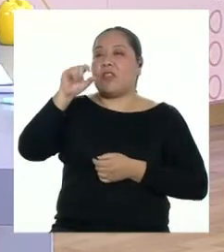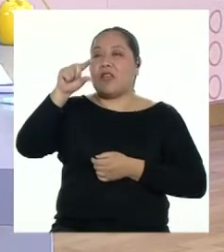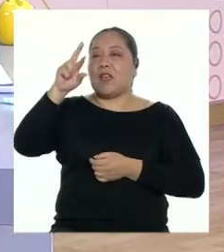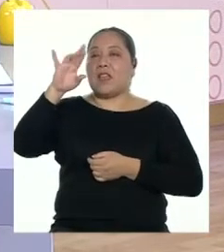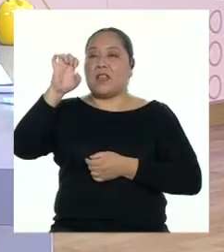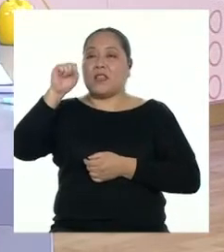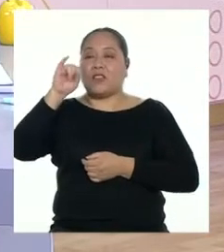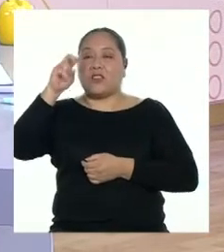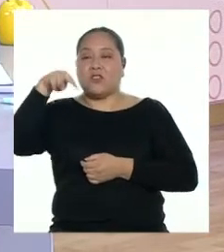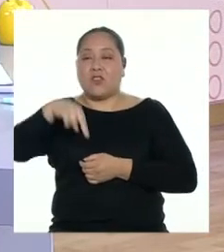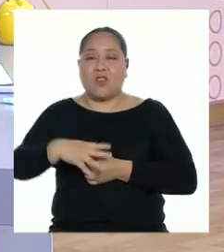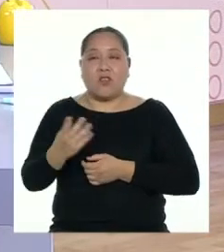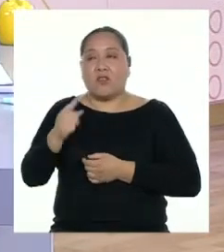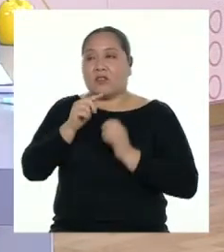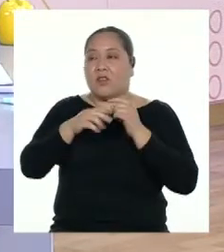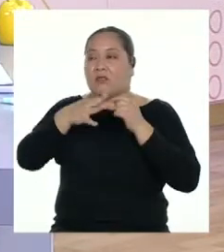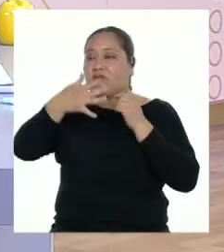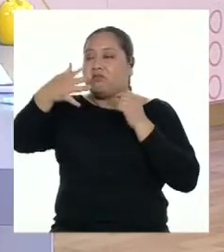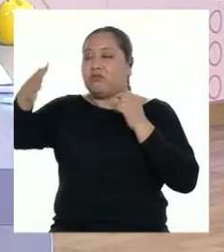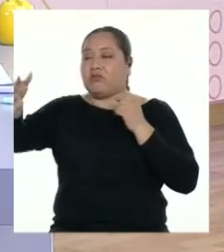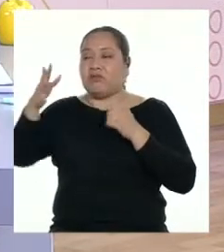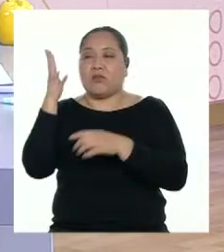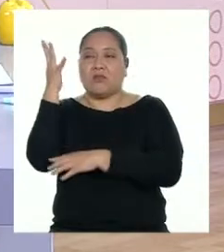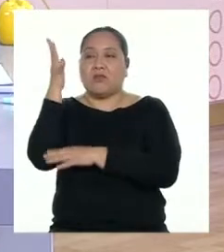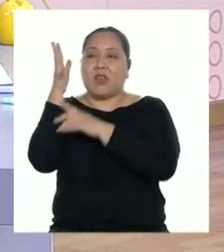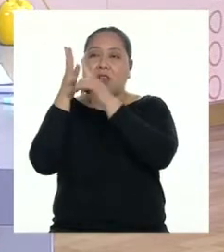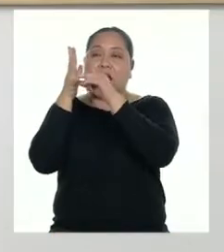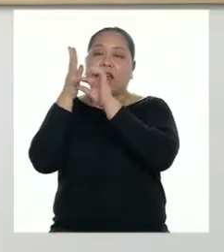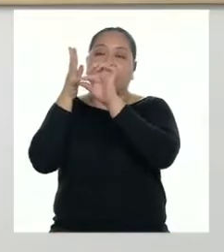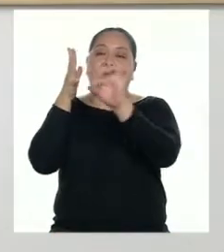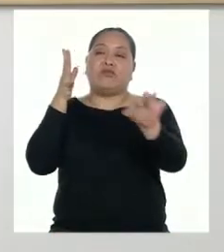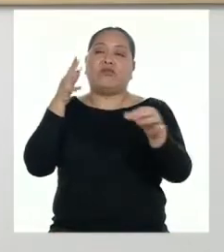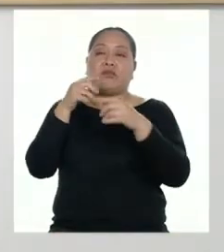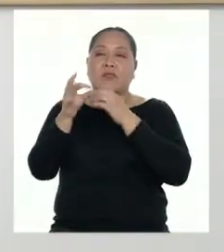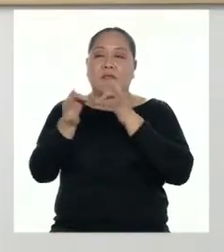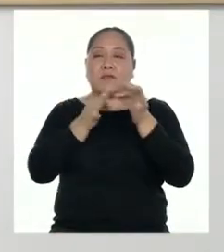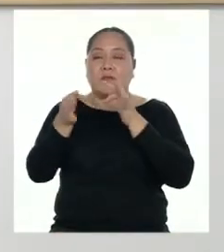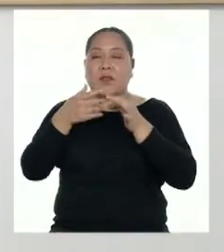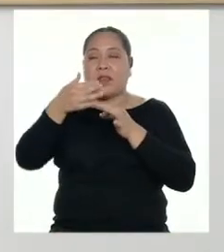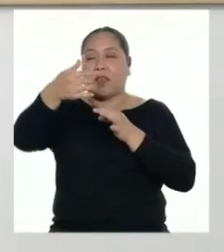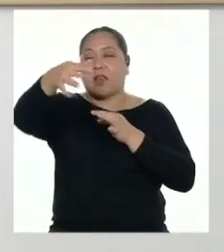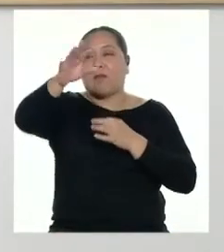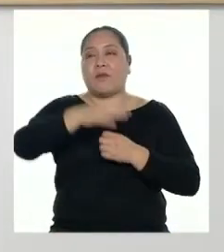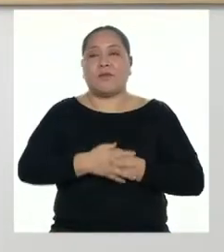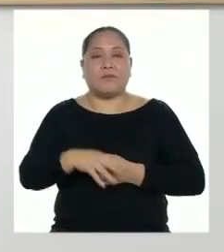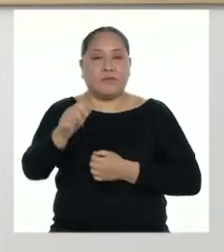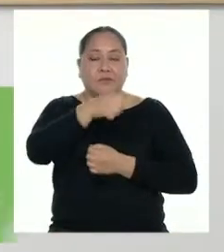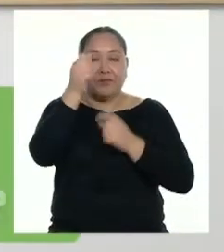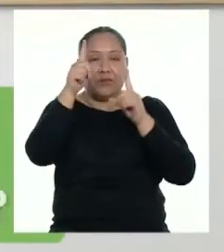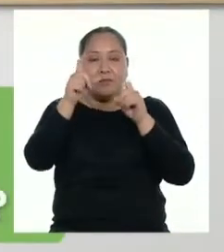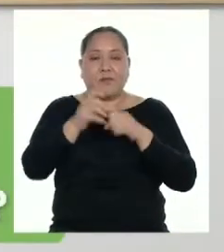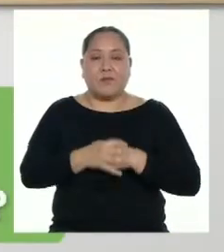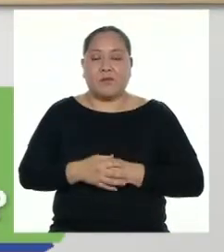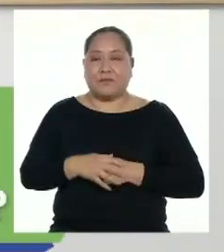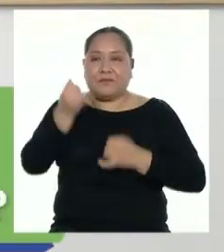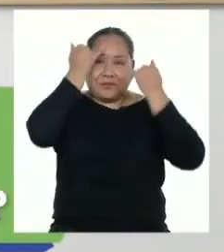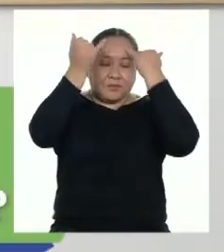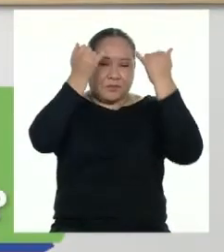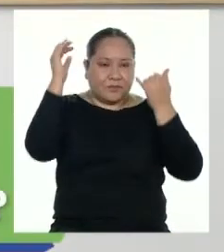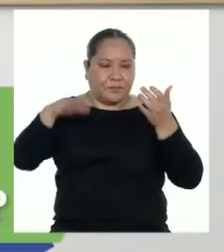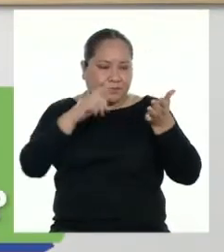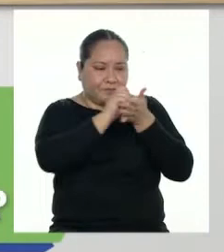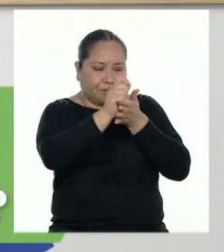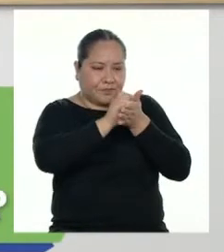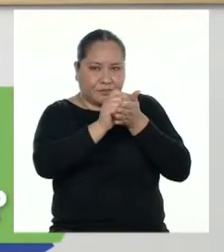es irnos por las ramas, es decir, que no tengan digresiones. Vamos con la siguiente pregunta. ¿Las ideas de mi